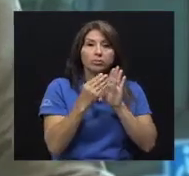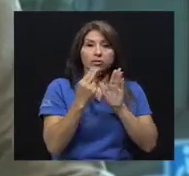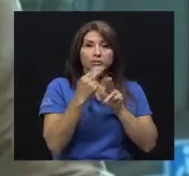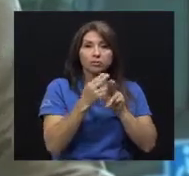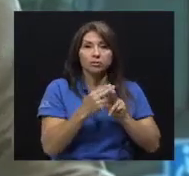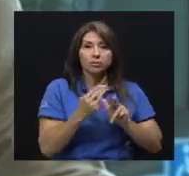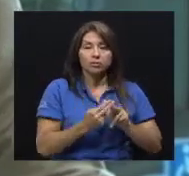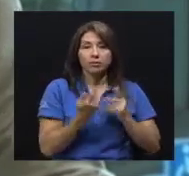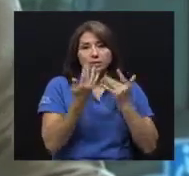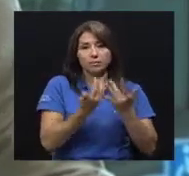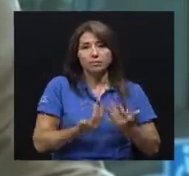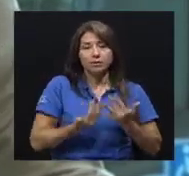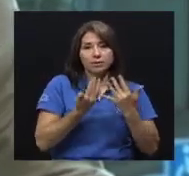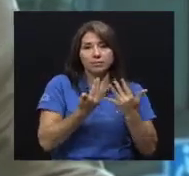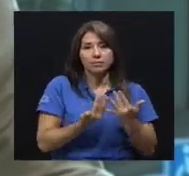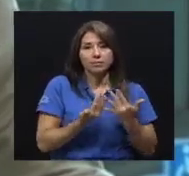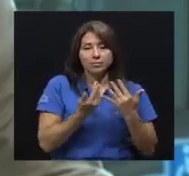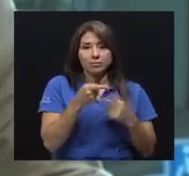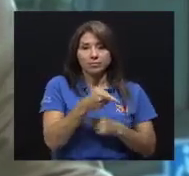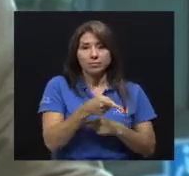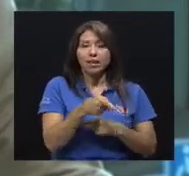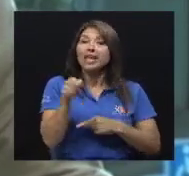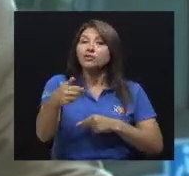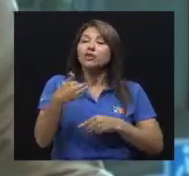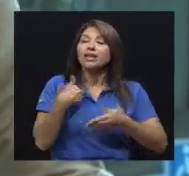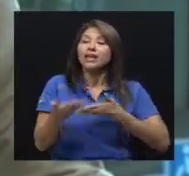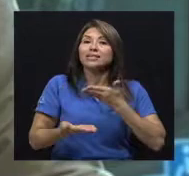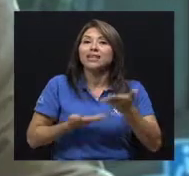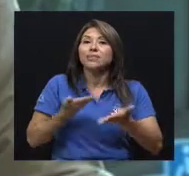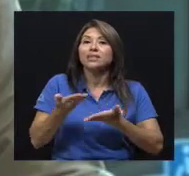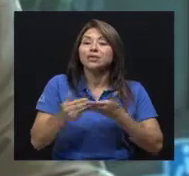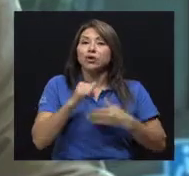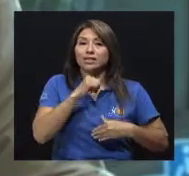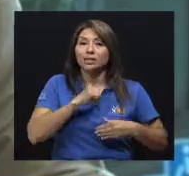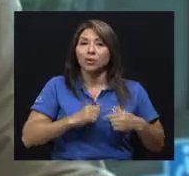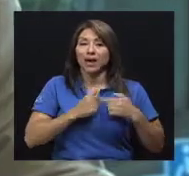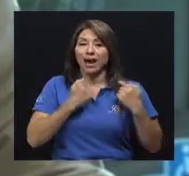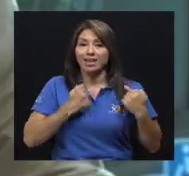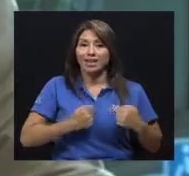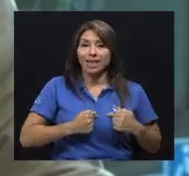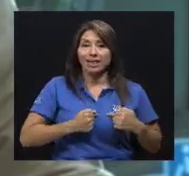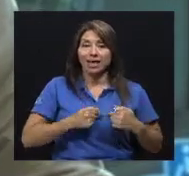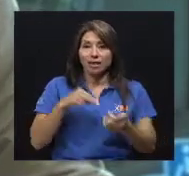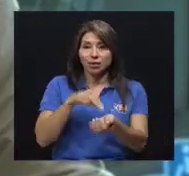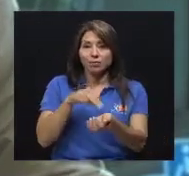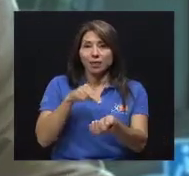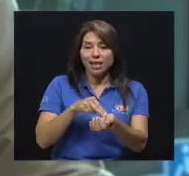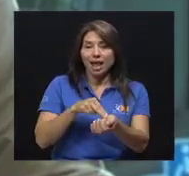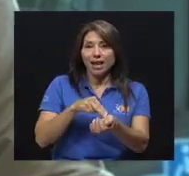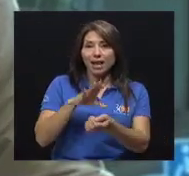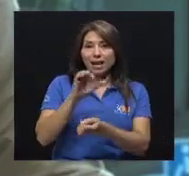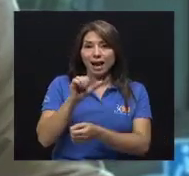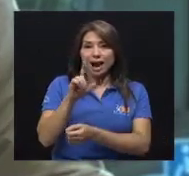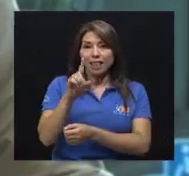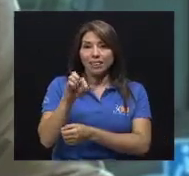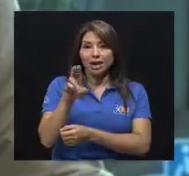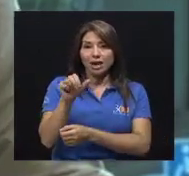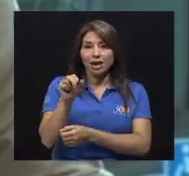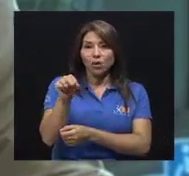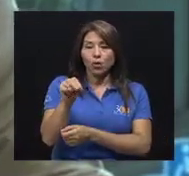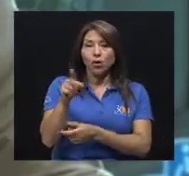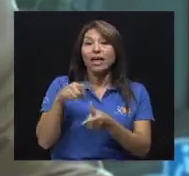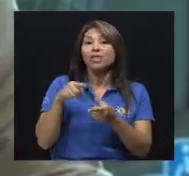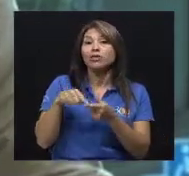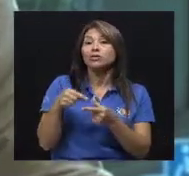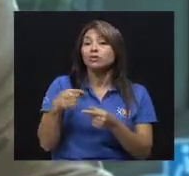momento predominantemente el servicio de cirugía cardíaca del Calderón Guardia. Entonces uno le presenta a ellos los pacientes, los